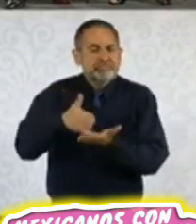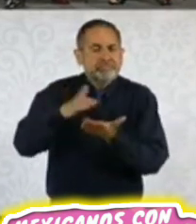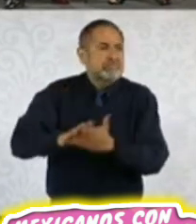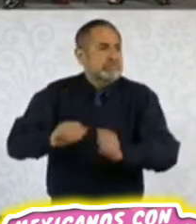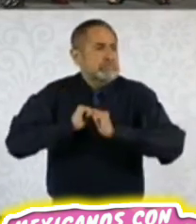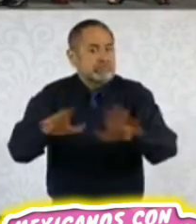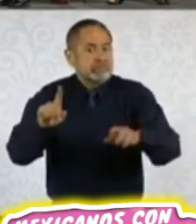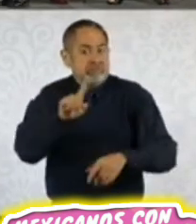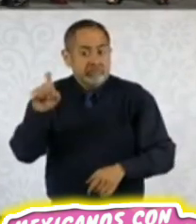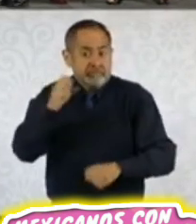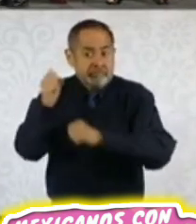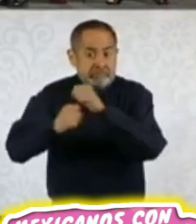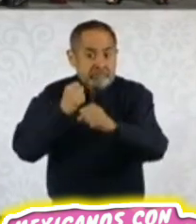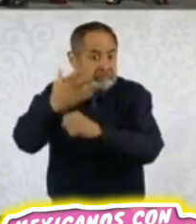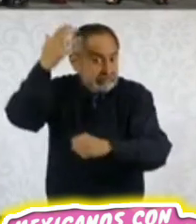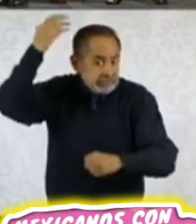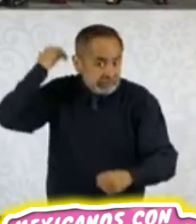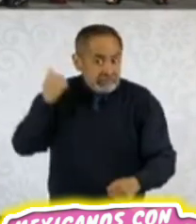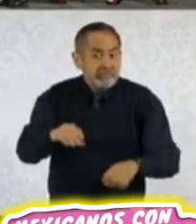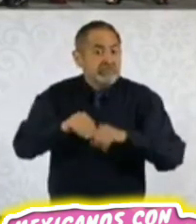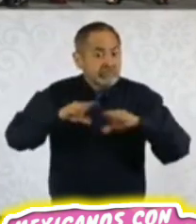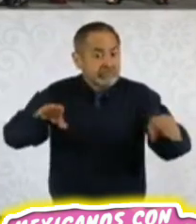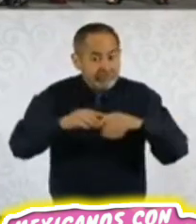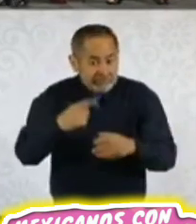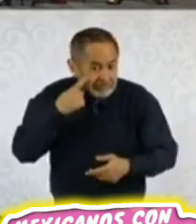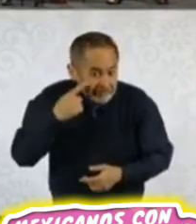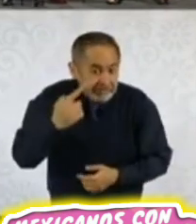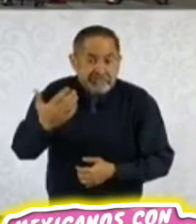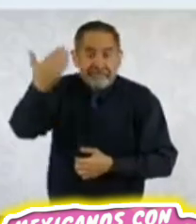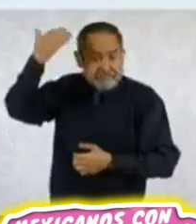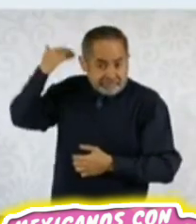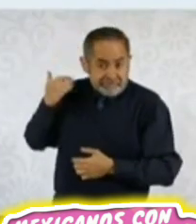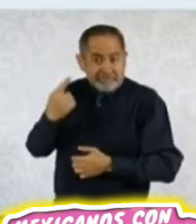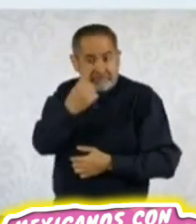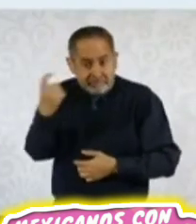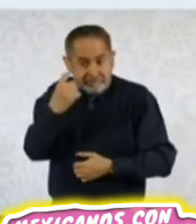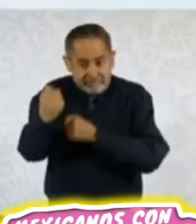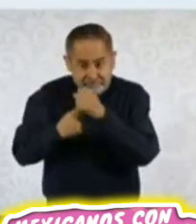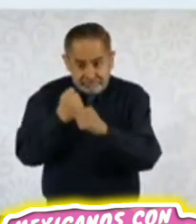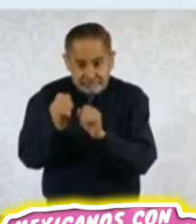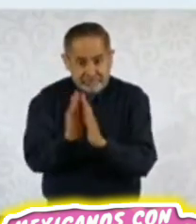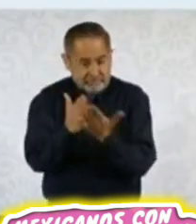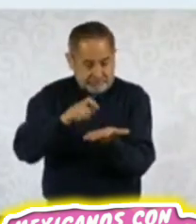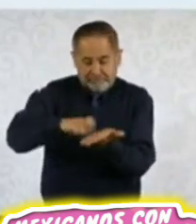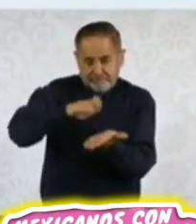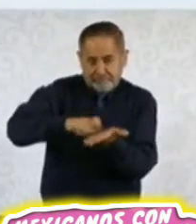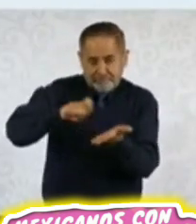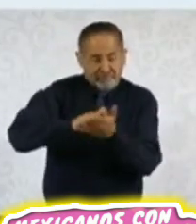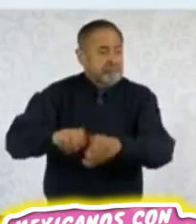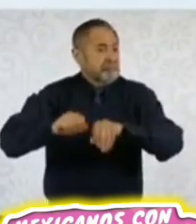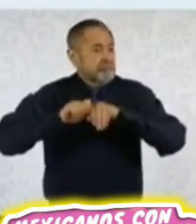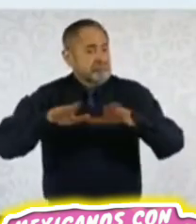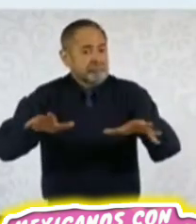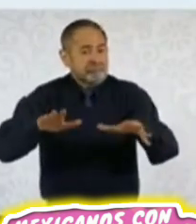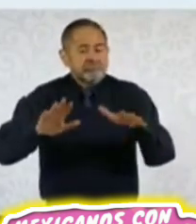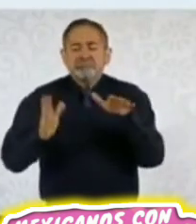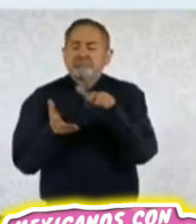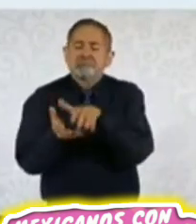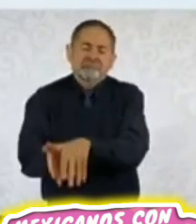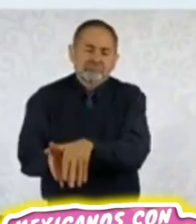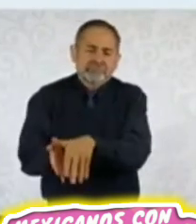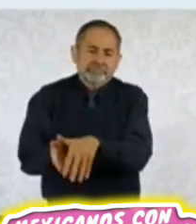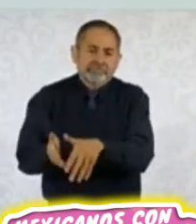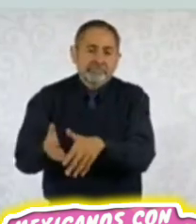100 años. O sea, nada más dimensionemos. Hace 100 años se produce este libro y